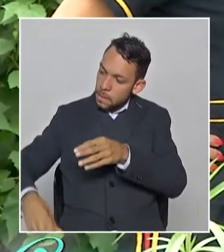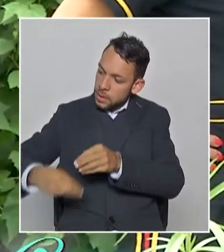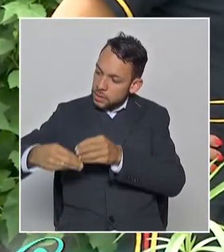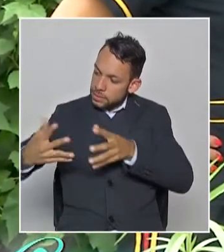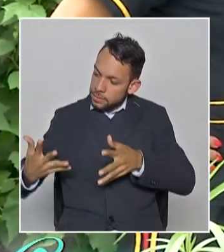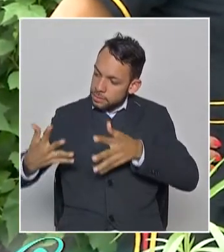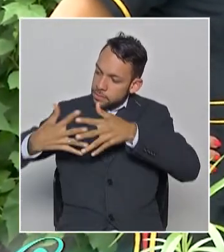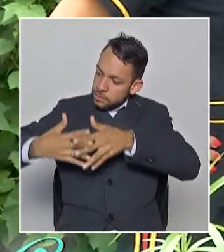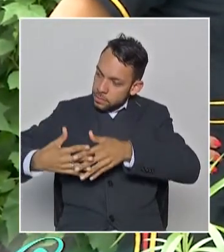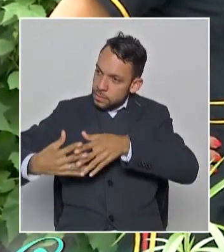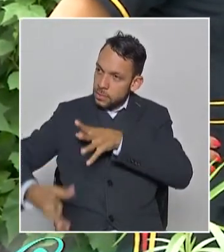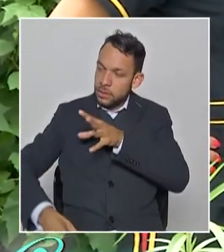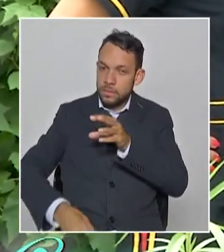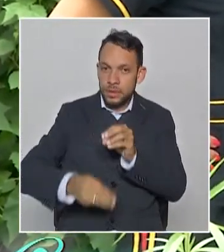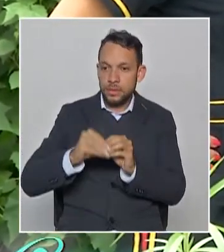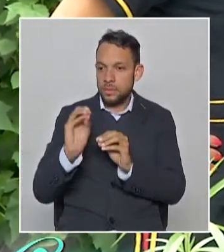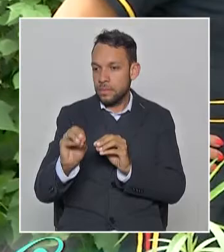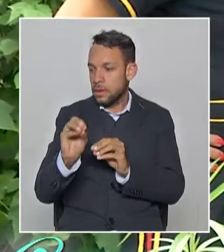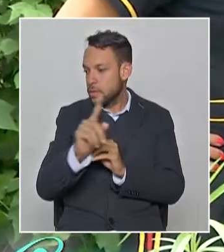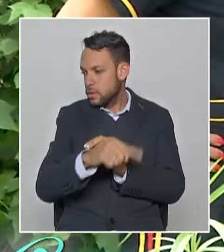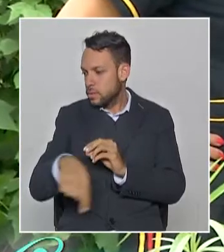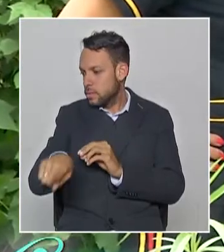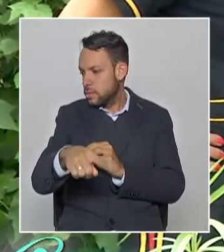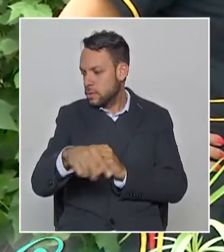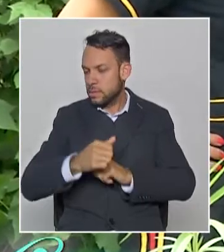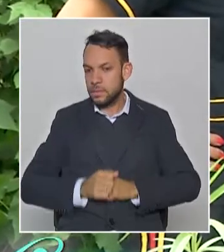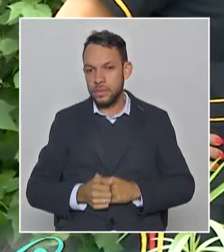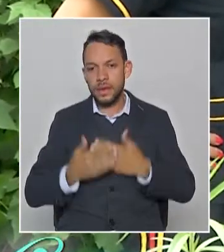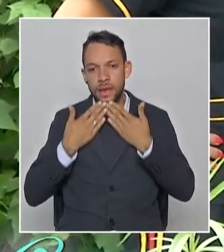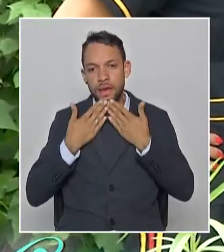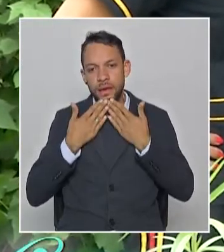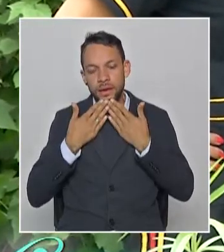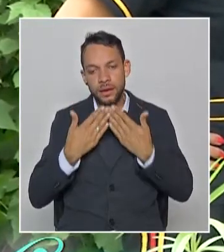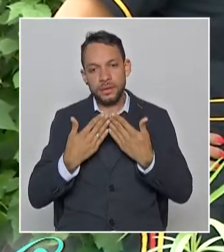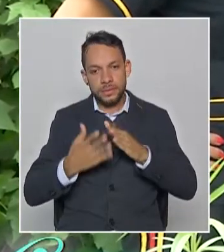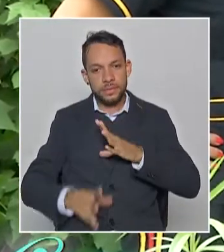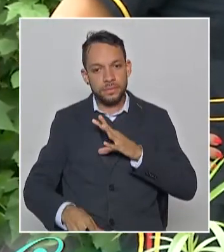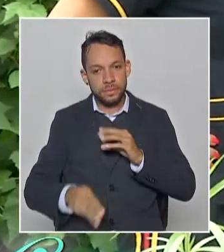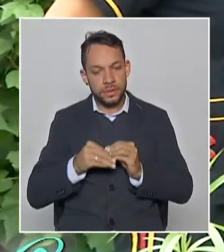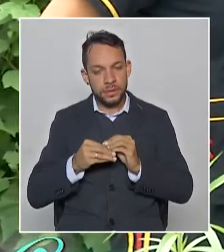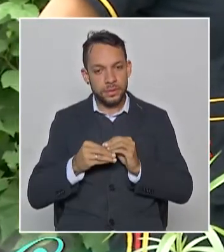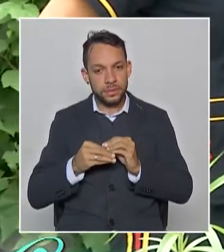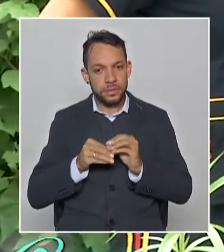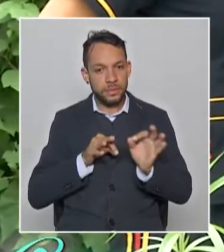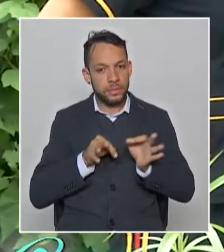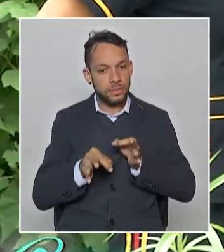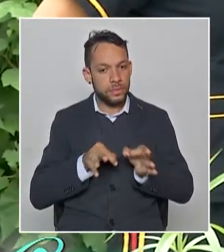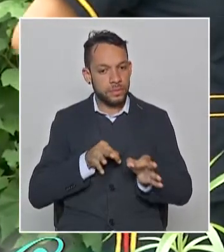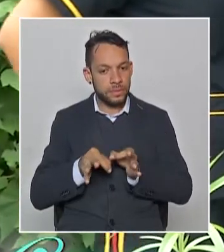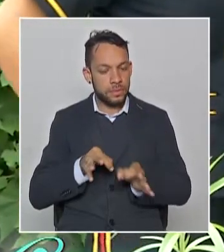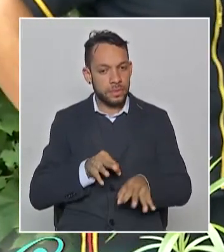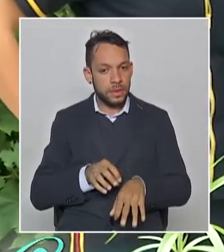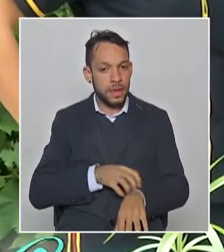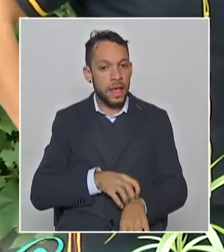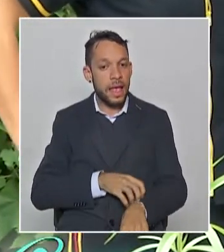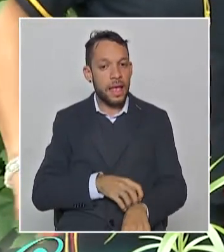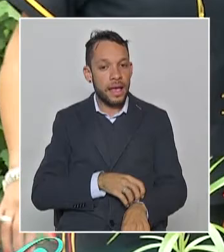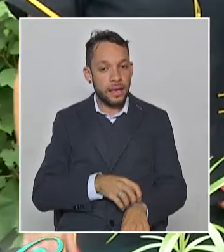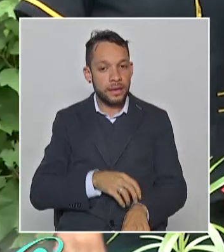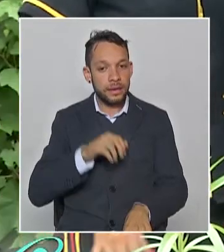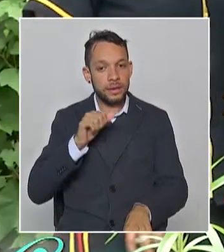la enfermedad, y un mensaje final. No, quiero agregar algo, y es lo siguiente: yo soy alérgico a la